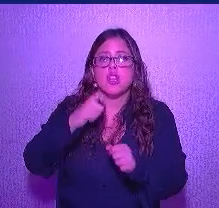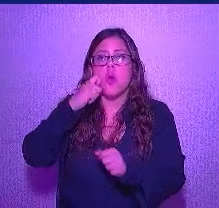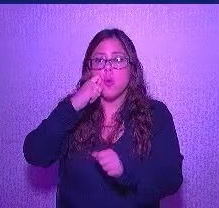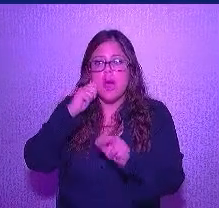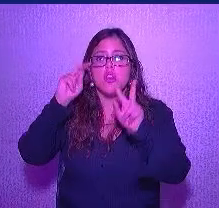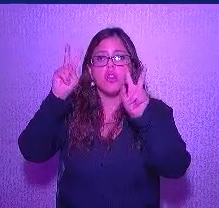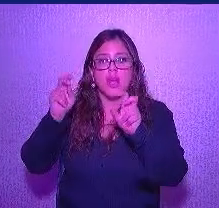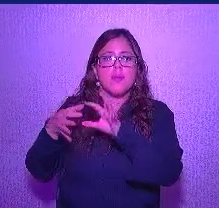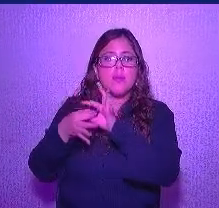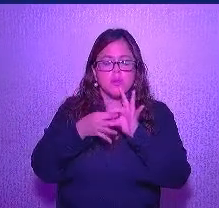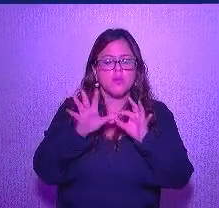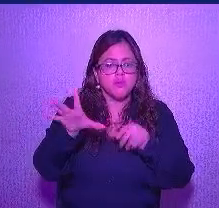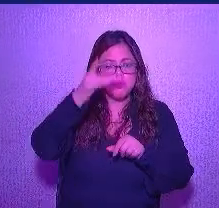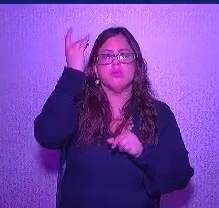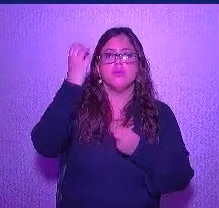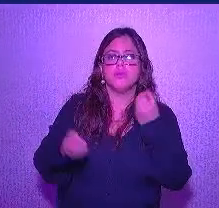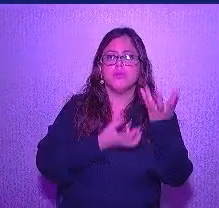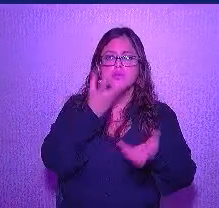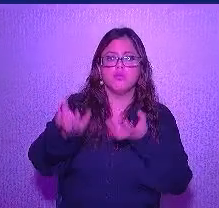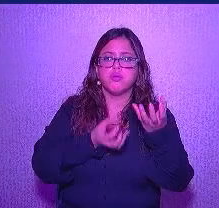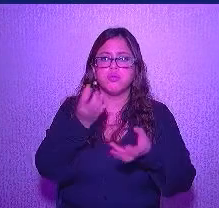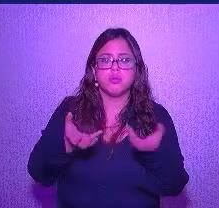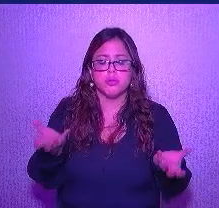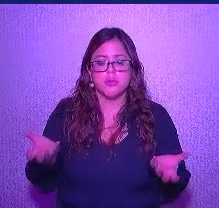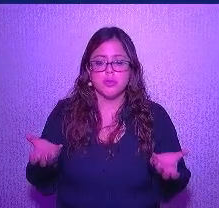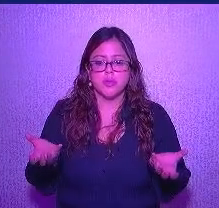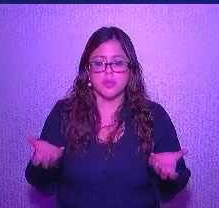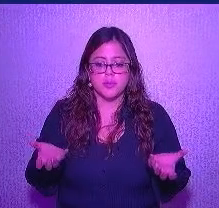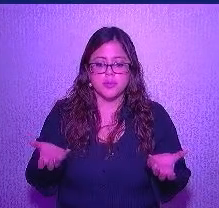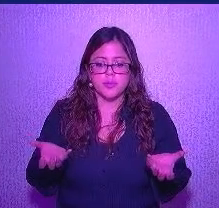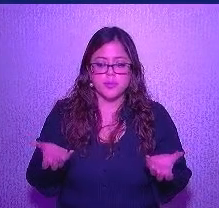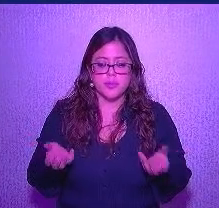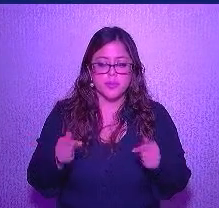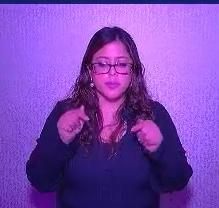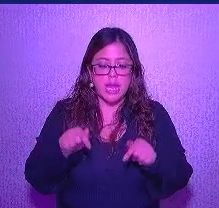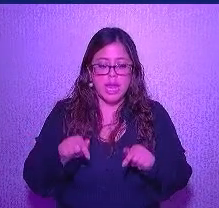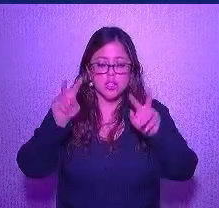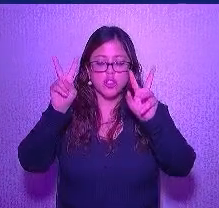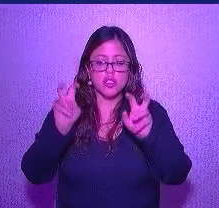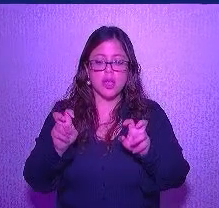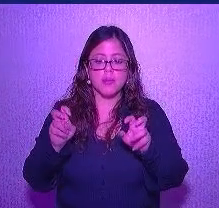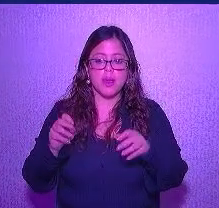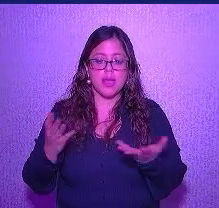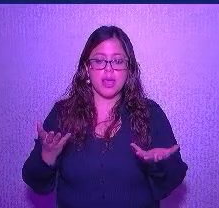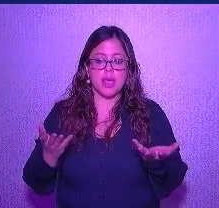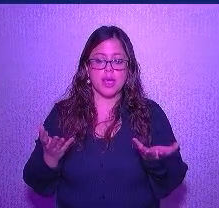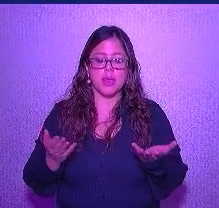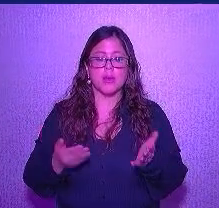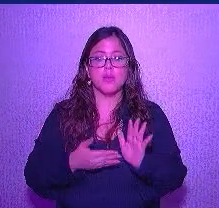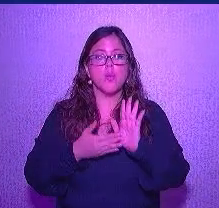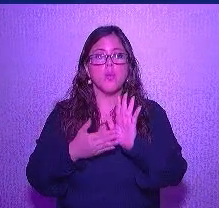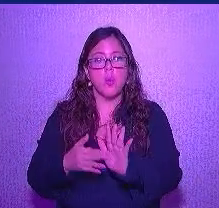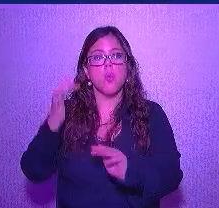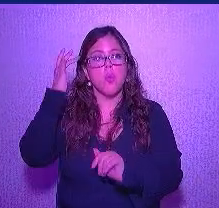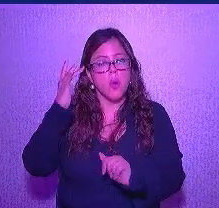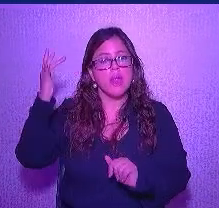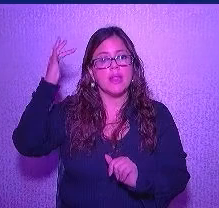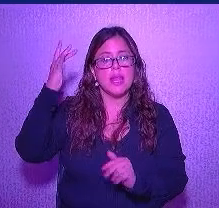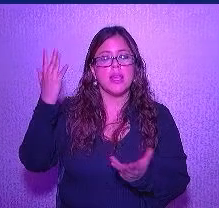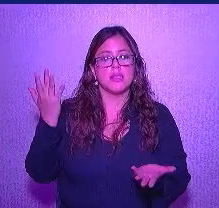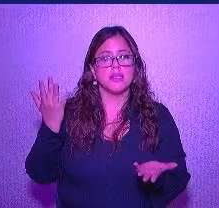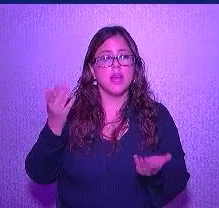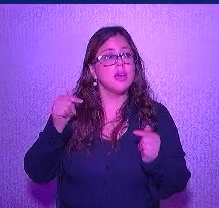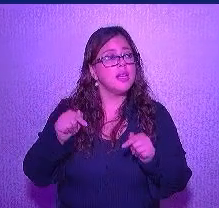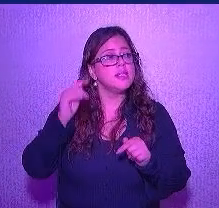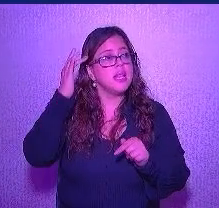fuego y lo robó para los humanos este tema todo tiene una referencia de inteligencia esa